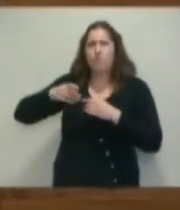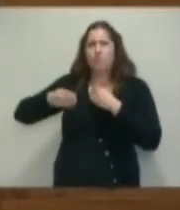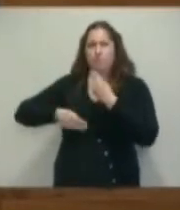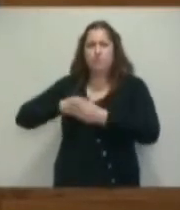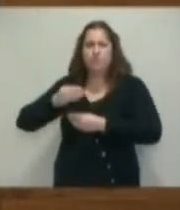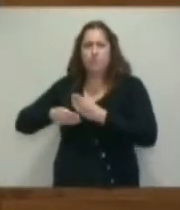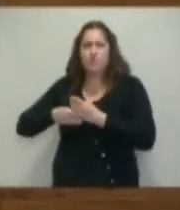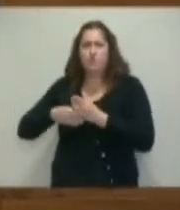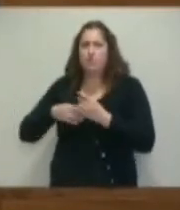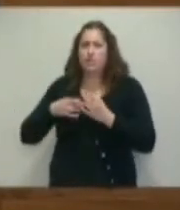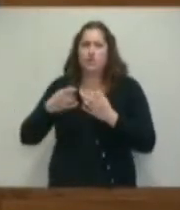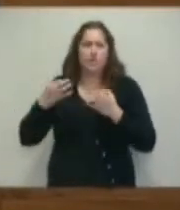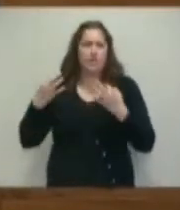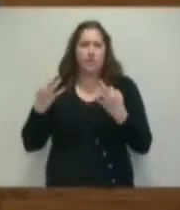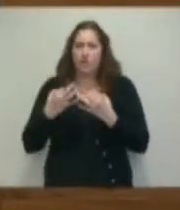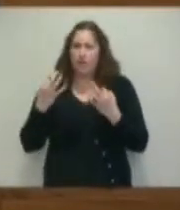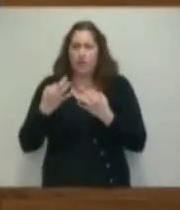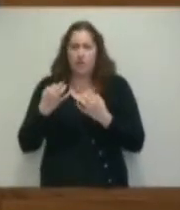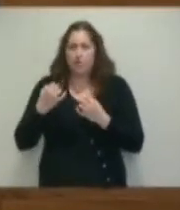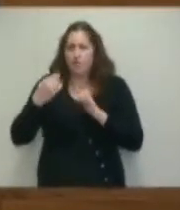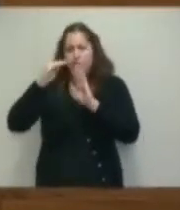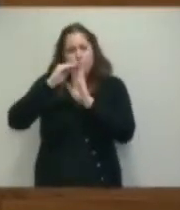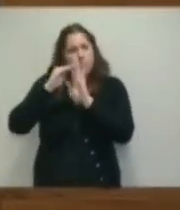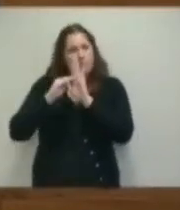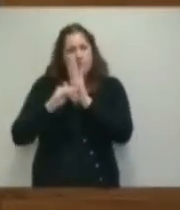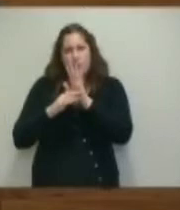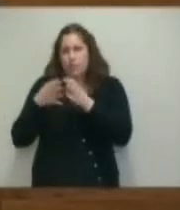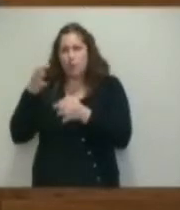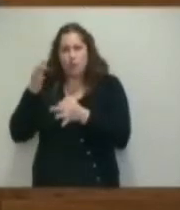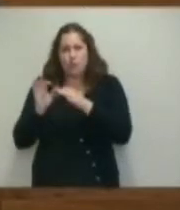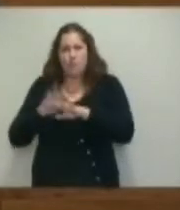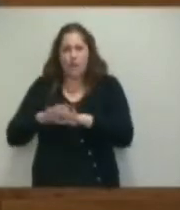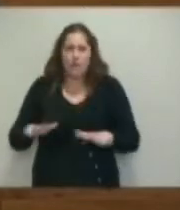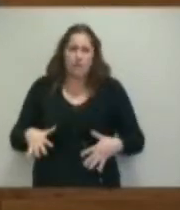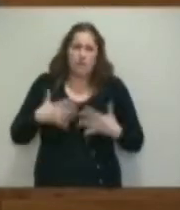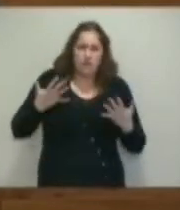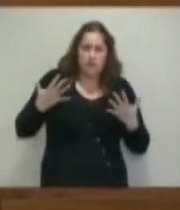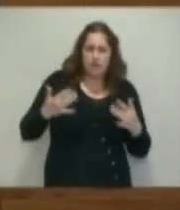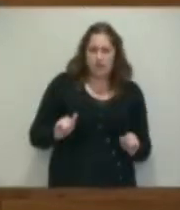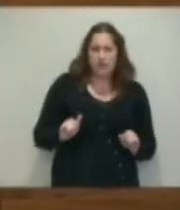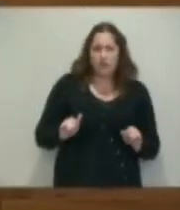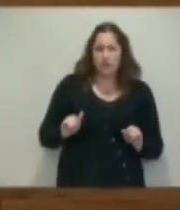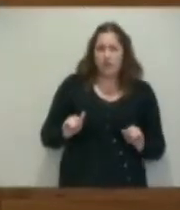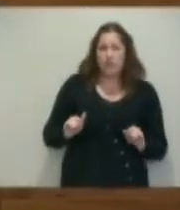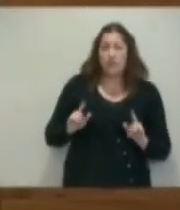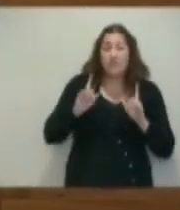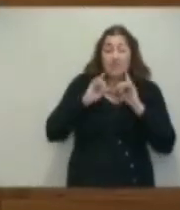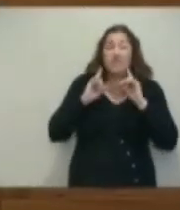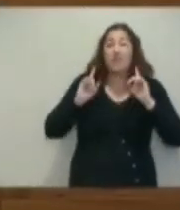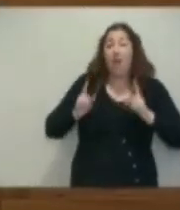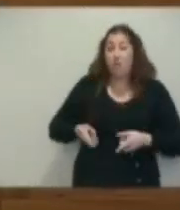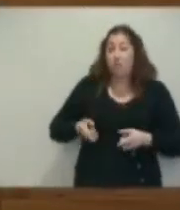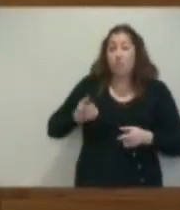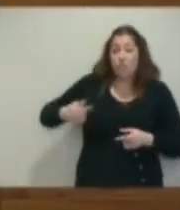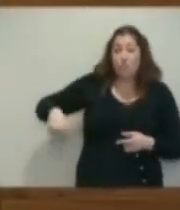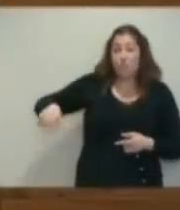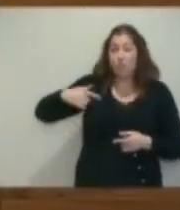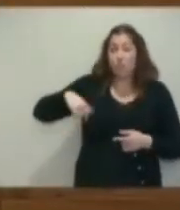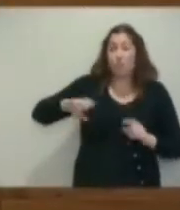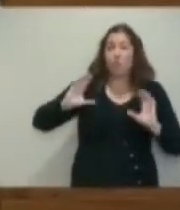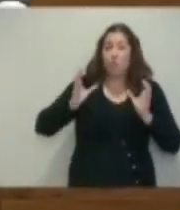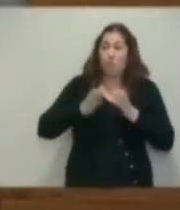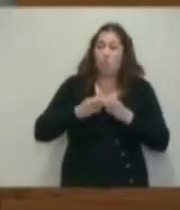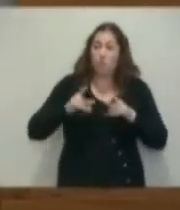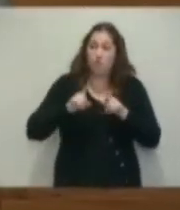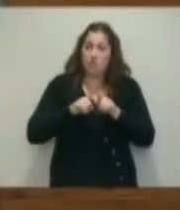criterios exclusivamente jurídicos para no llevarnos sorpresas. Y en este caso, permítanme que le diga, no seremos nosotros el grupo que